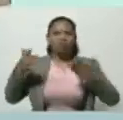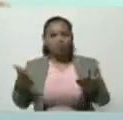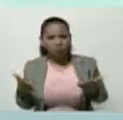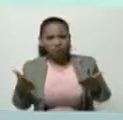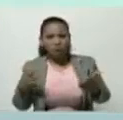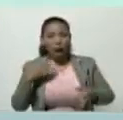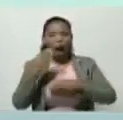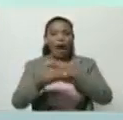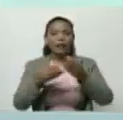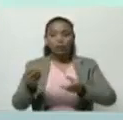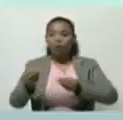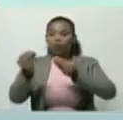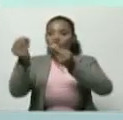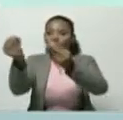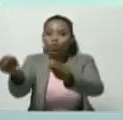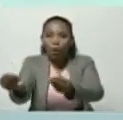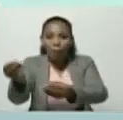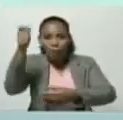Entregándole el poder al pueblo.